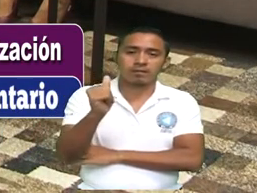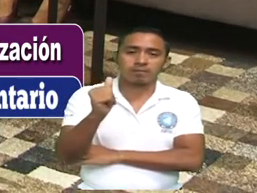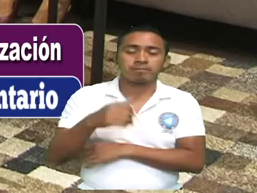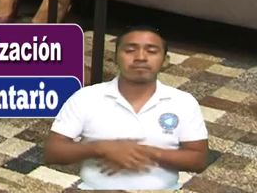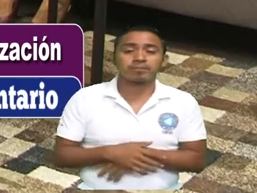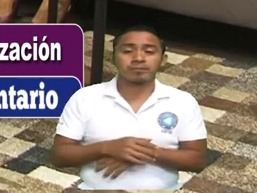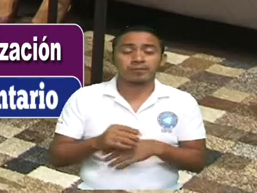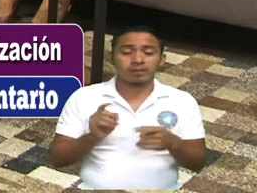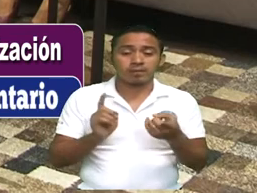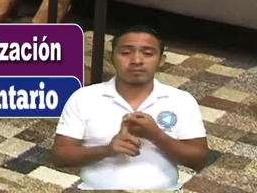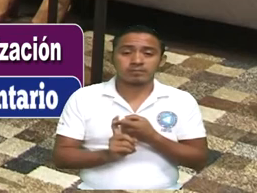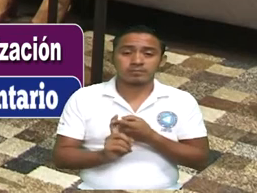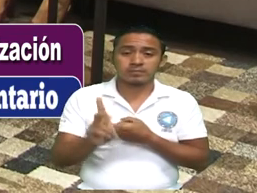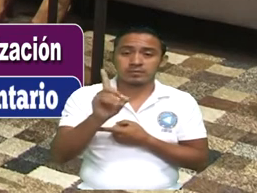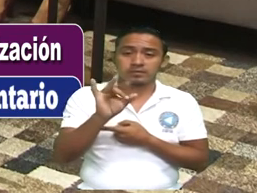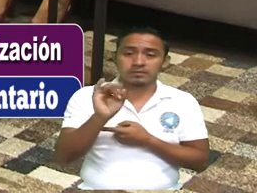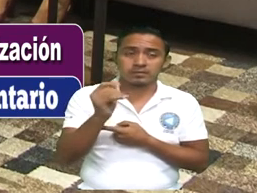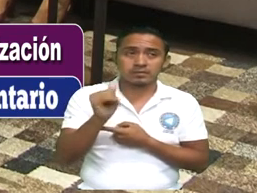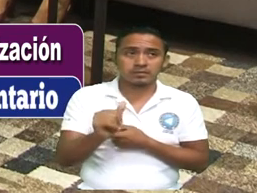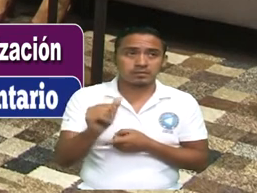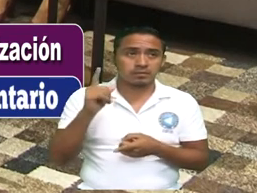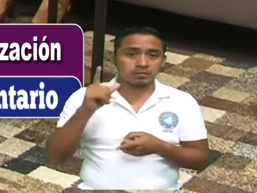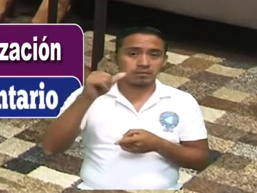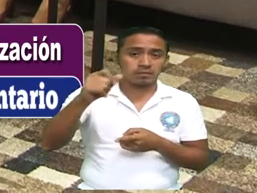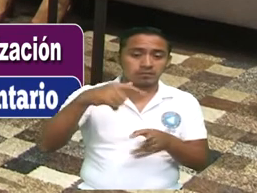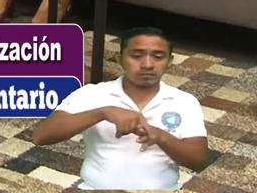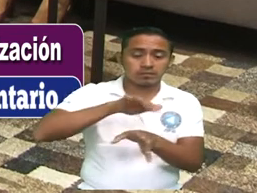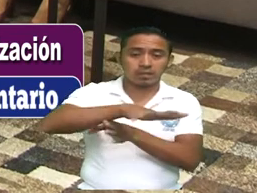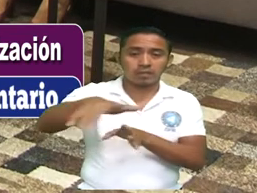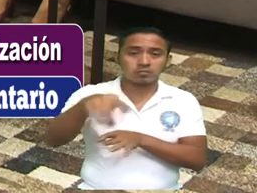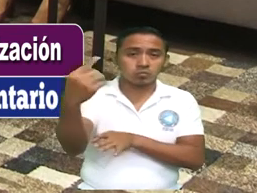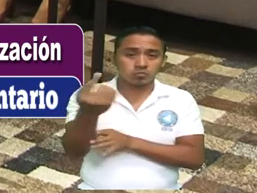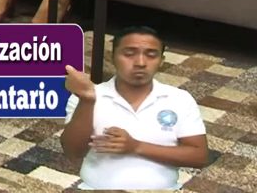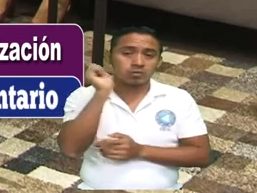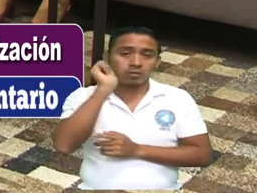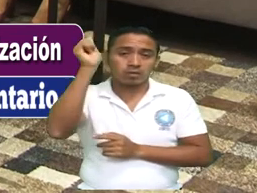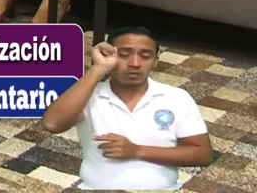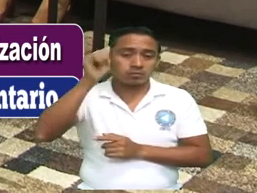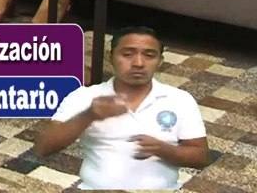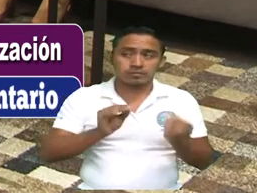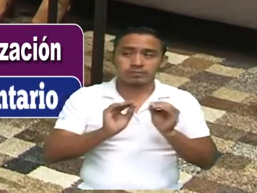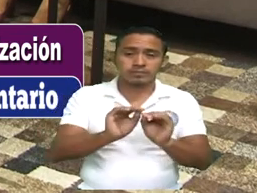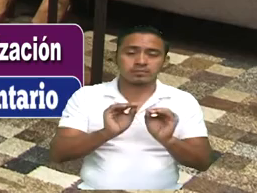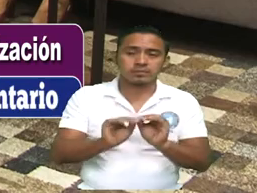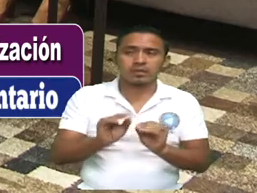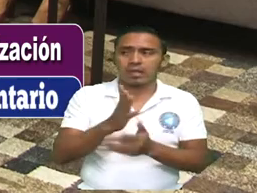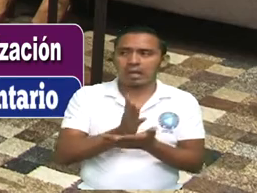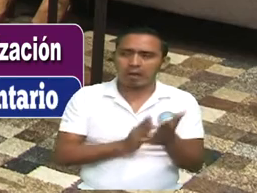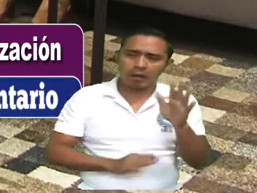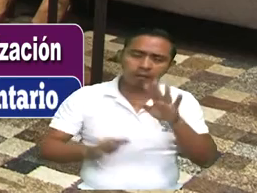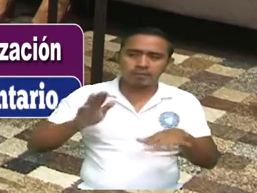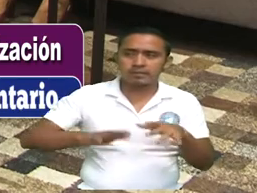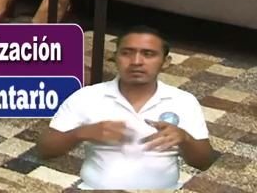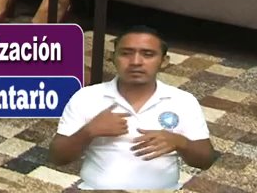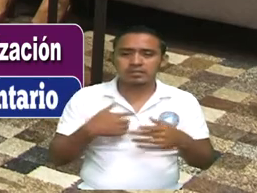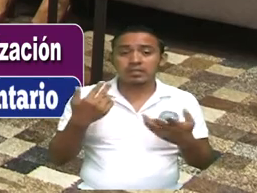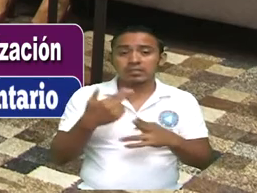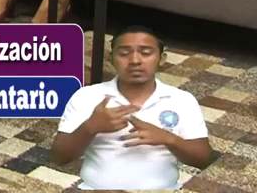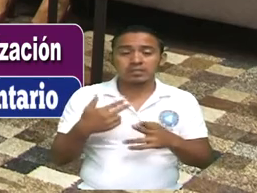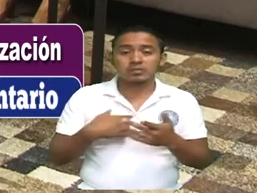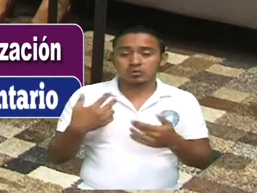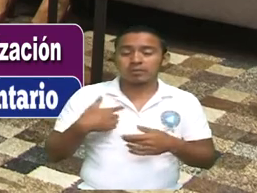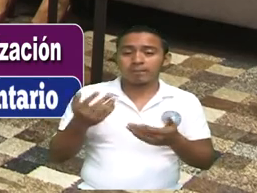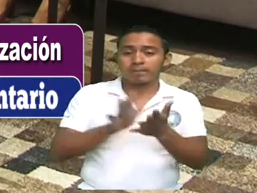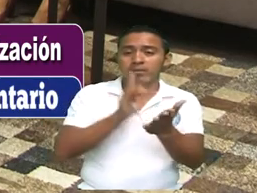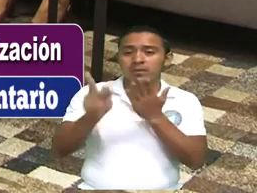La Educación a Distancia en el área urbana, que es para adultos alfabetizados. A veces unos egresados del programa Yo Sí Puedo,